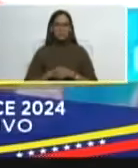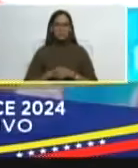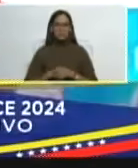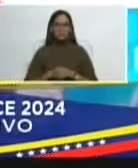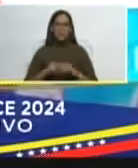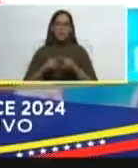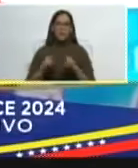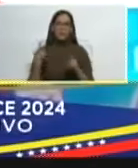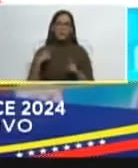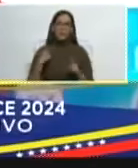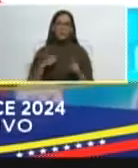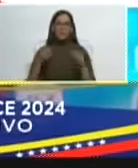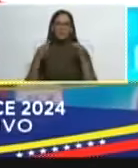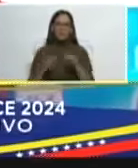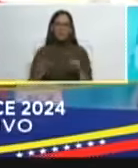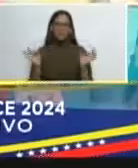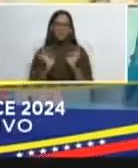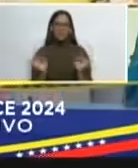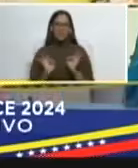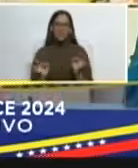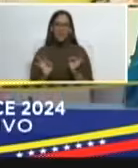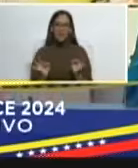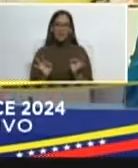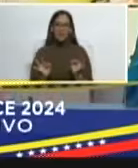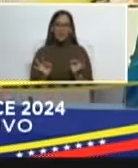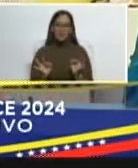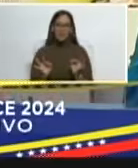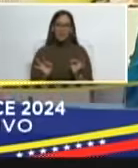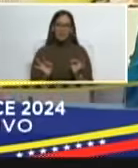pero tengan la seguridad que nada cae en saco roto.